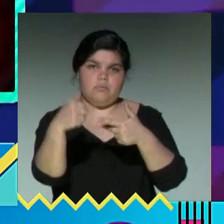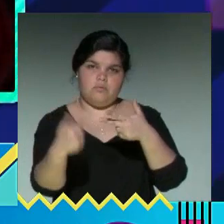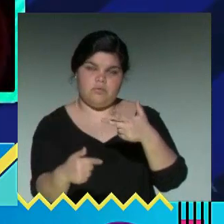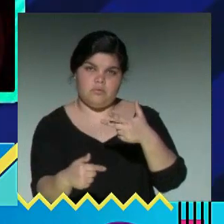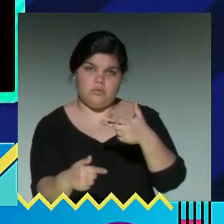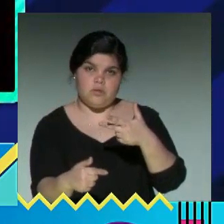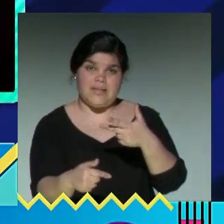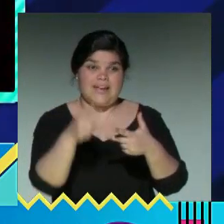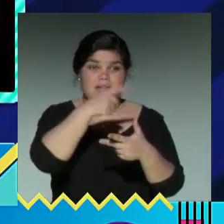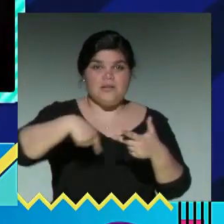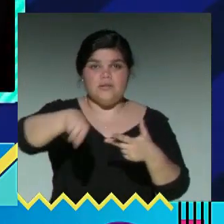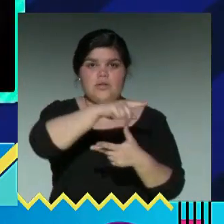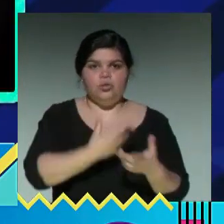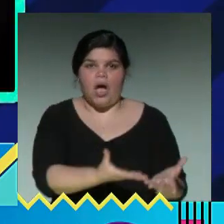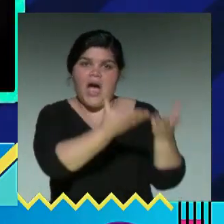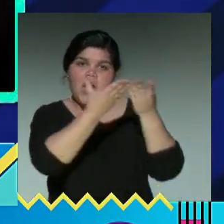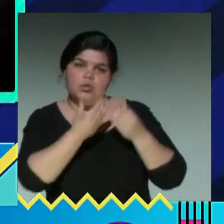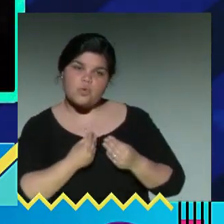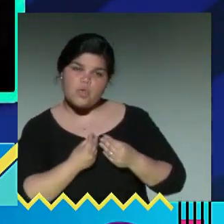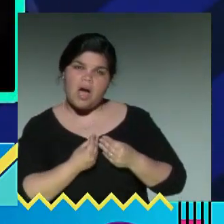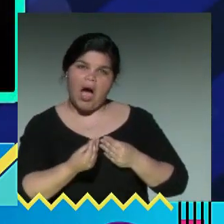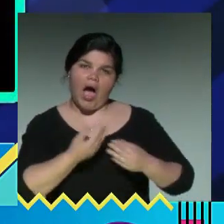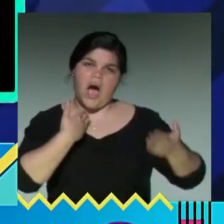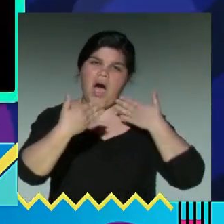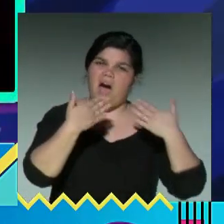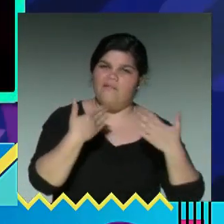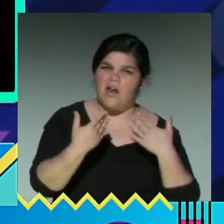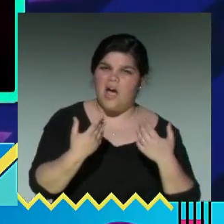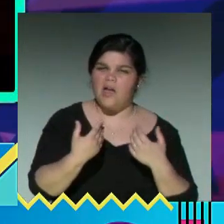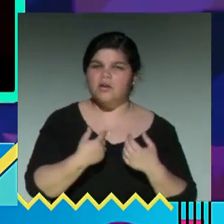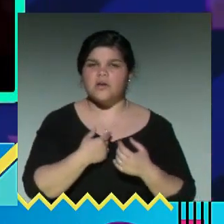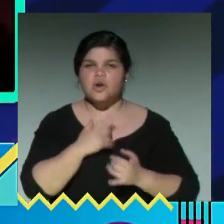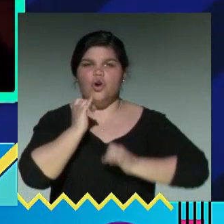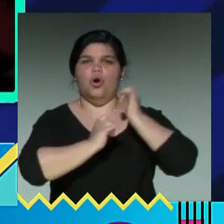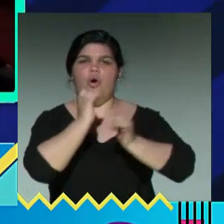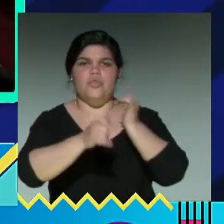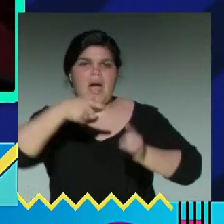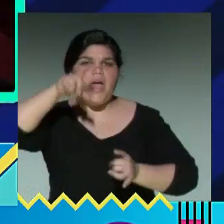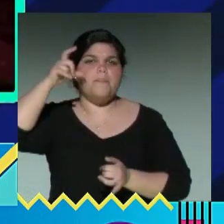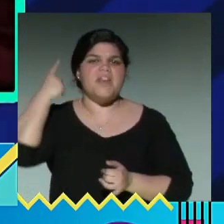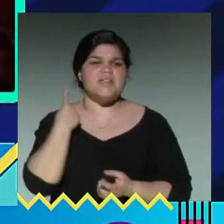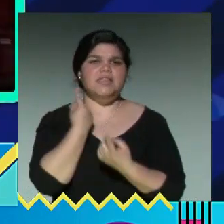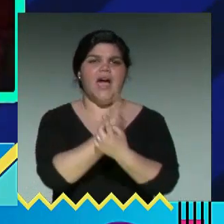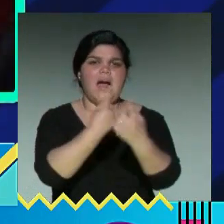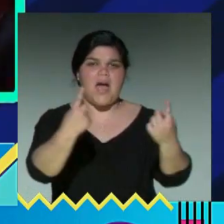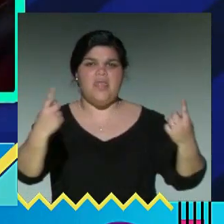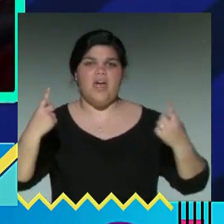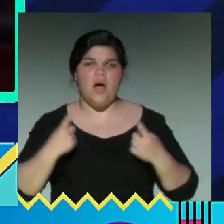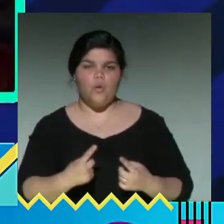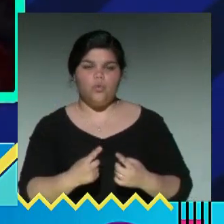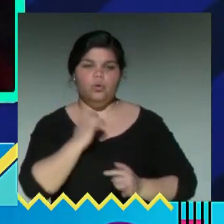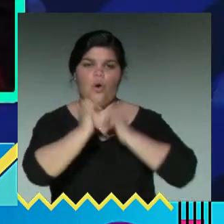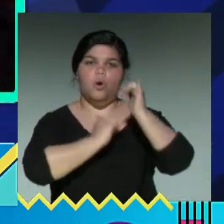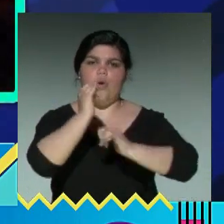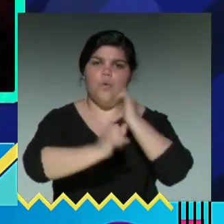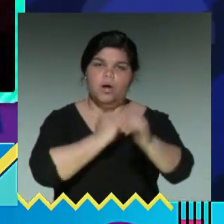y nos permite dialogar cómo han sido las experiencias de estos extensionistas en el